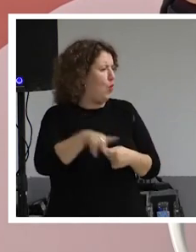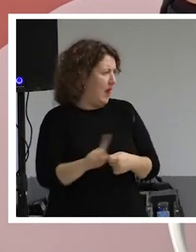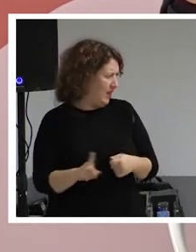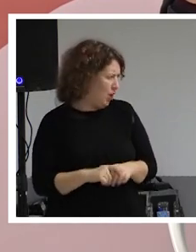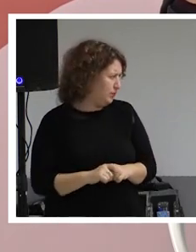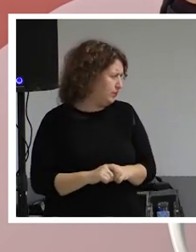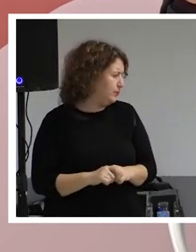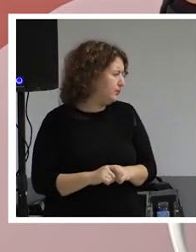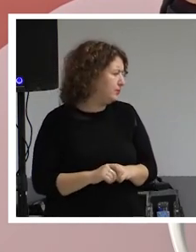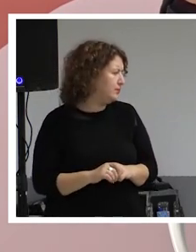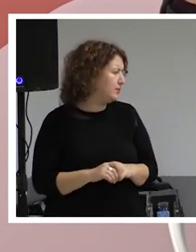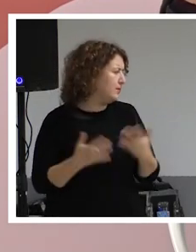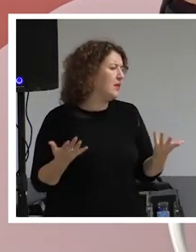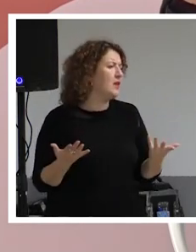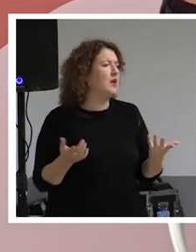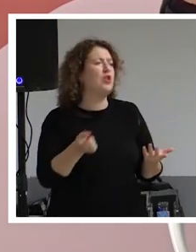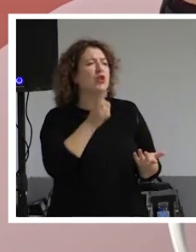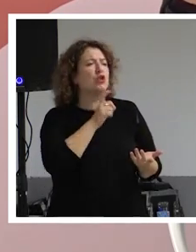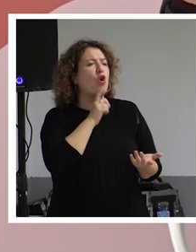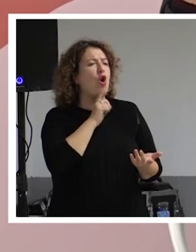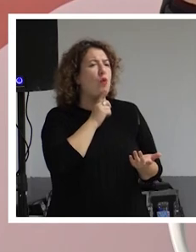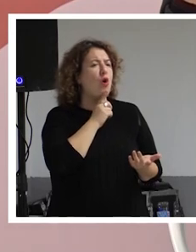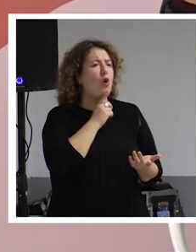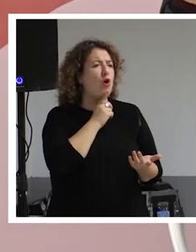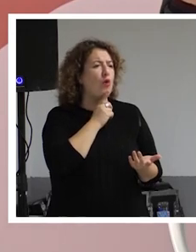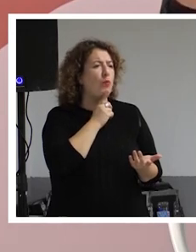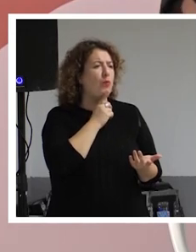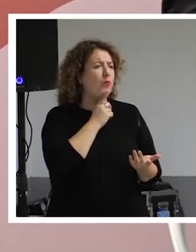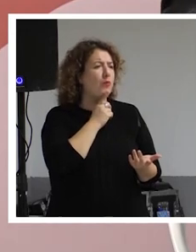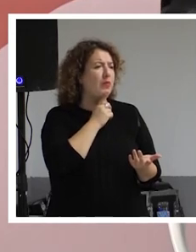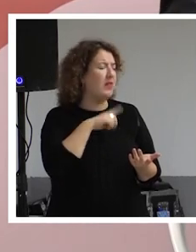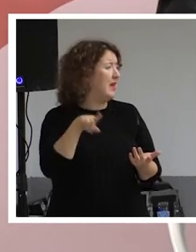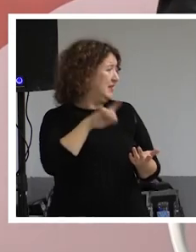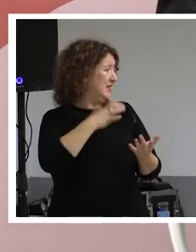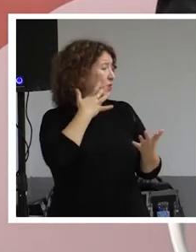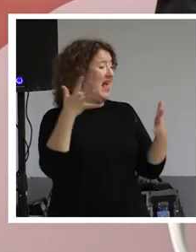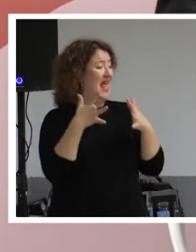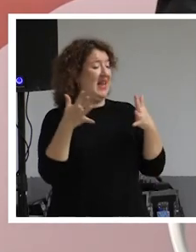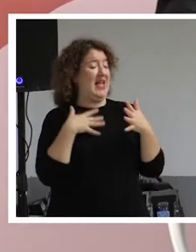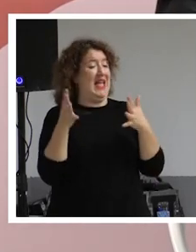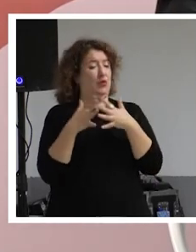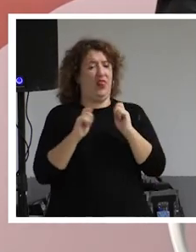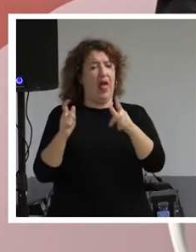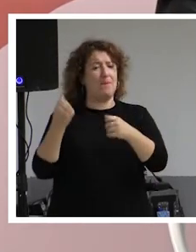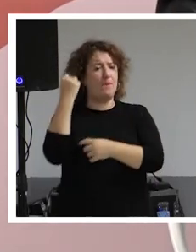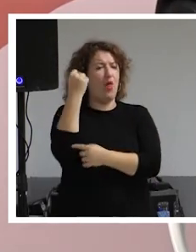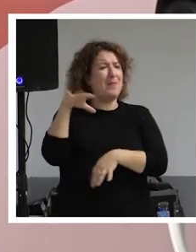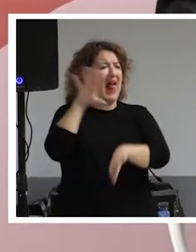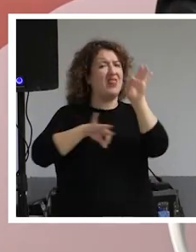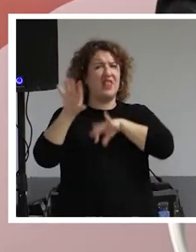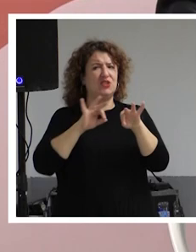se fuera transformando de una coalición en un partido hoy creo que es un partido no tengo dudas en calificarlo como un partido digamos